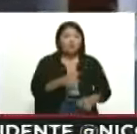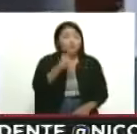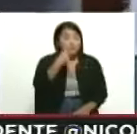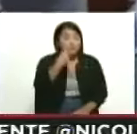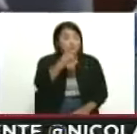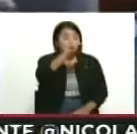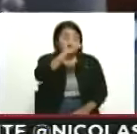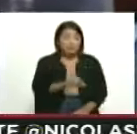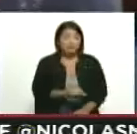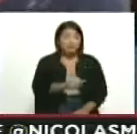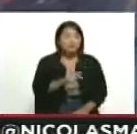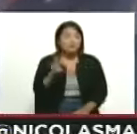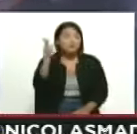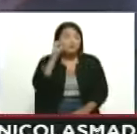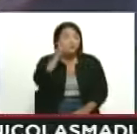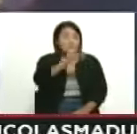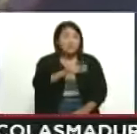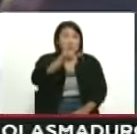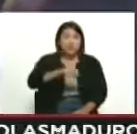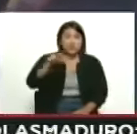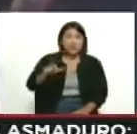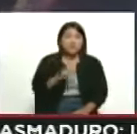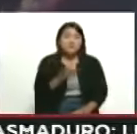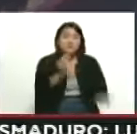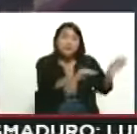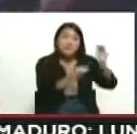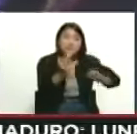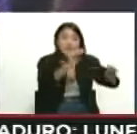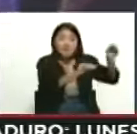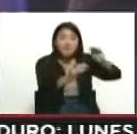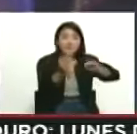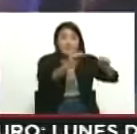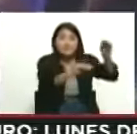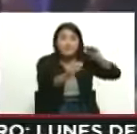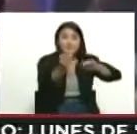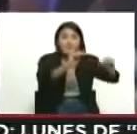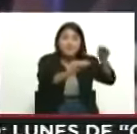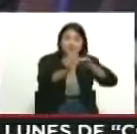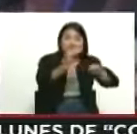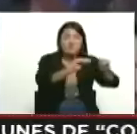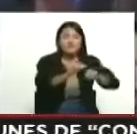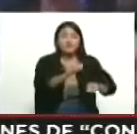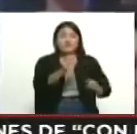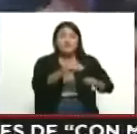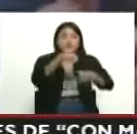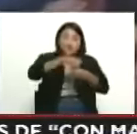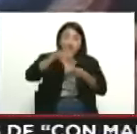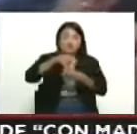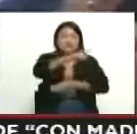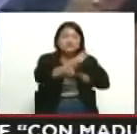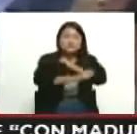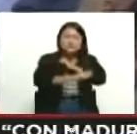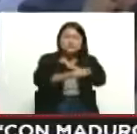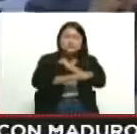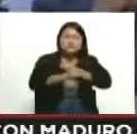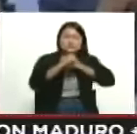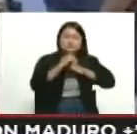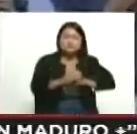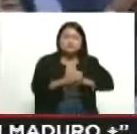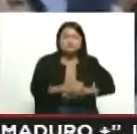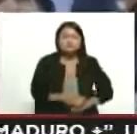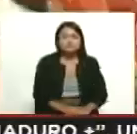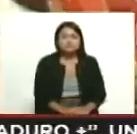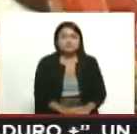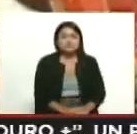porque hay un audio ahí de unos bichos diciendo, no, ponmele 100, no, quítaselo a este, ponle al otro. Fraude.